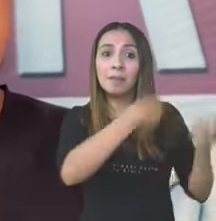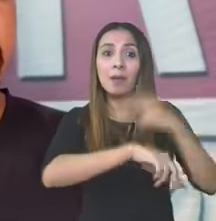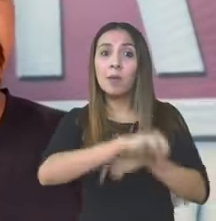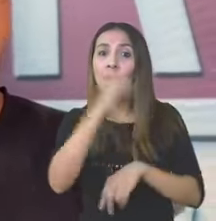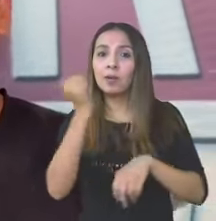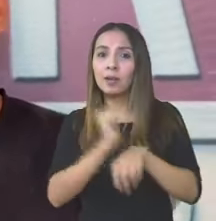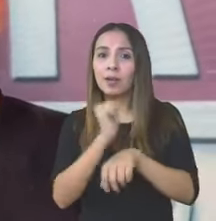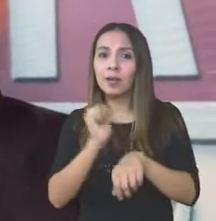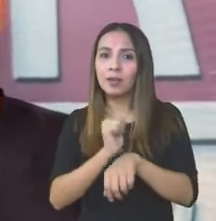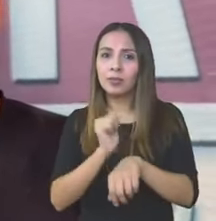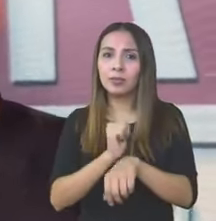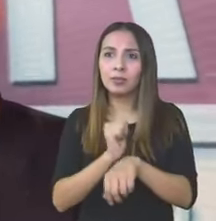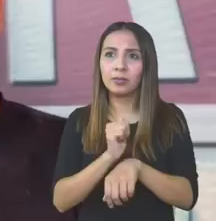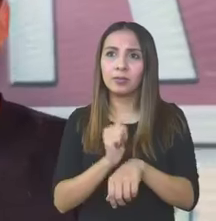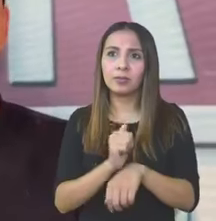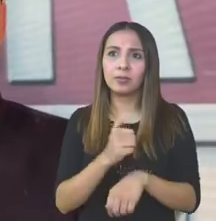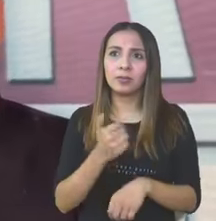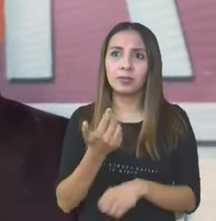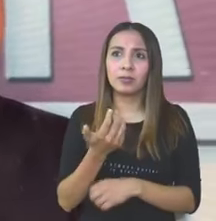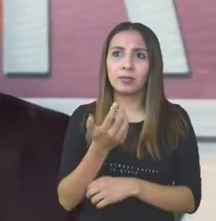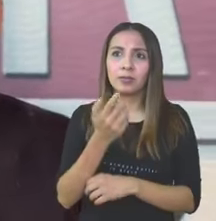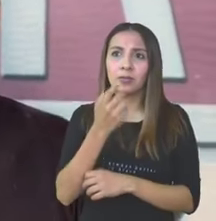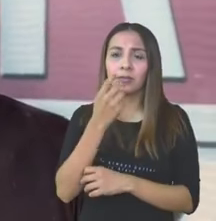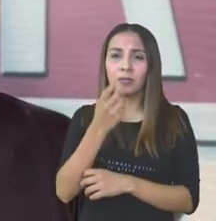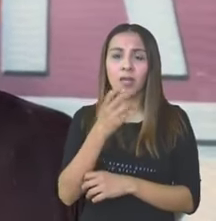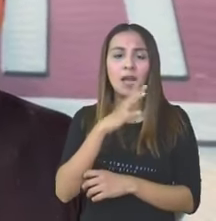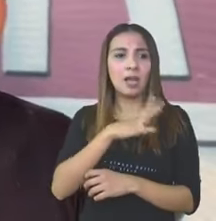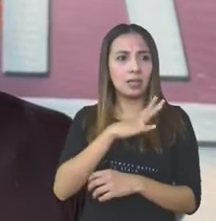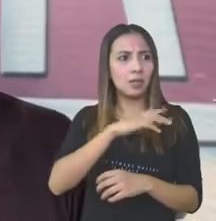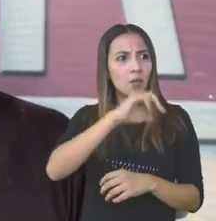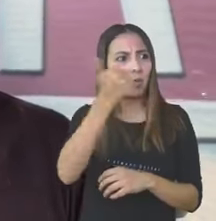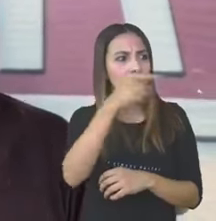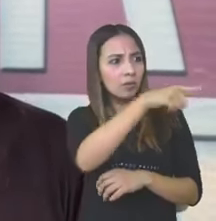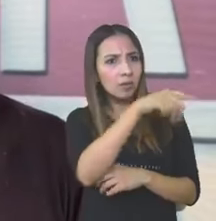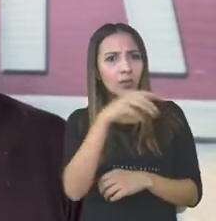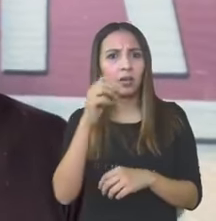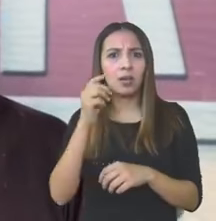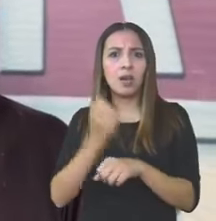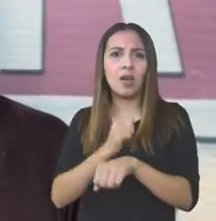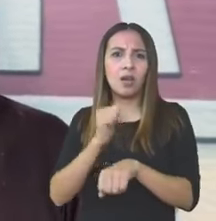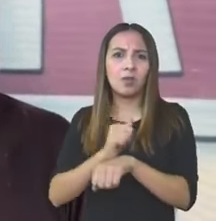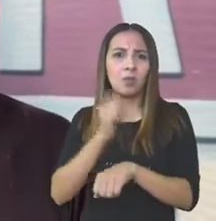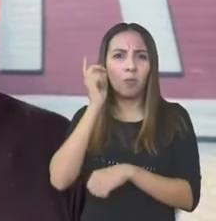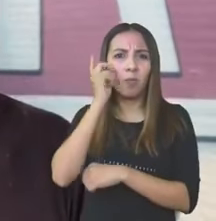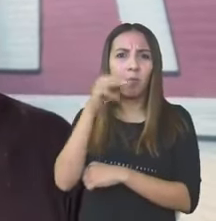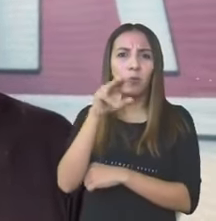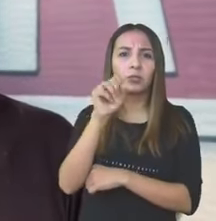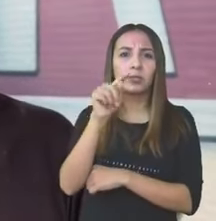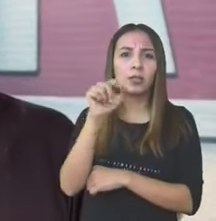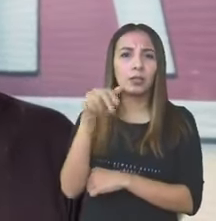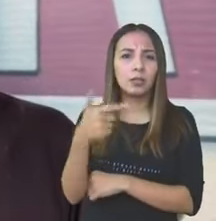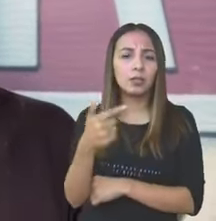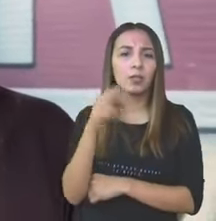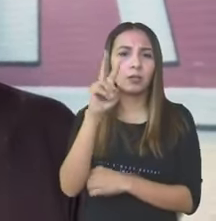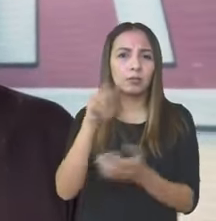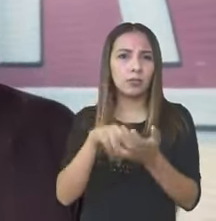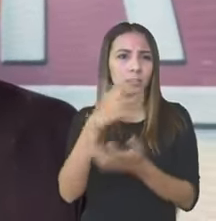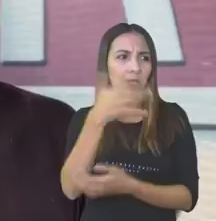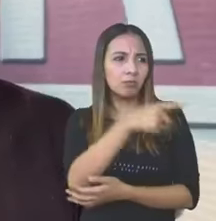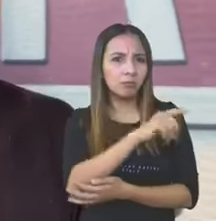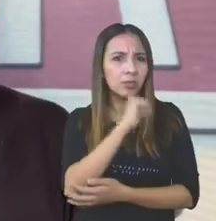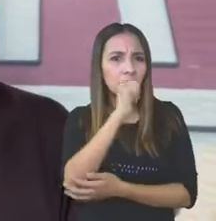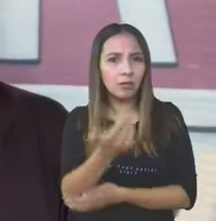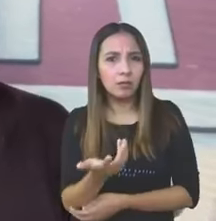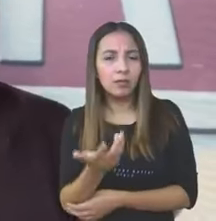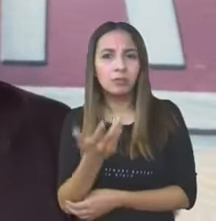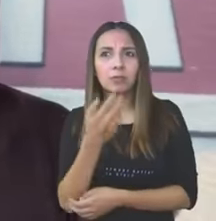que yo le alegué que no estaba alegando porque estaba un Mustang 2005. Y no se lo quieran quitar, llegó 20 minutos después, le iban a dejar ir. Entonces, yo lo que voy, pues